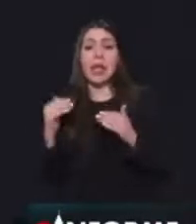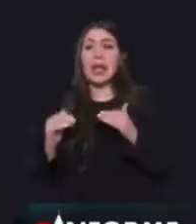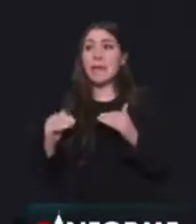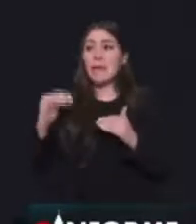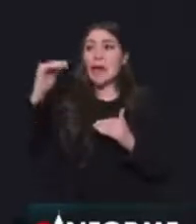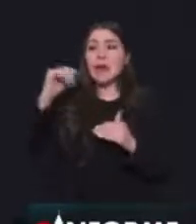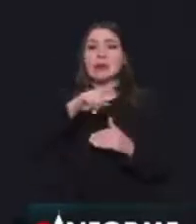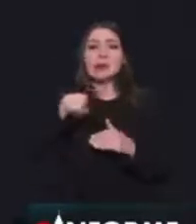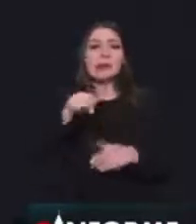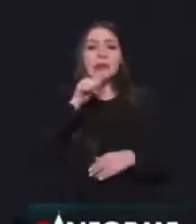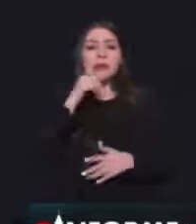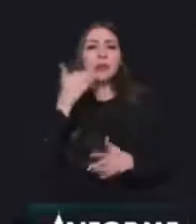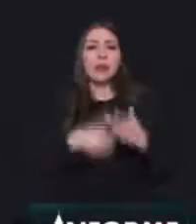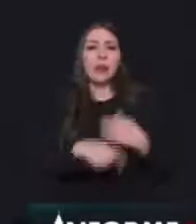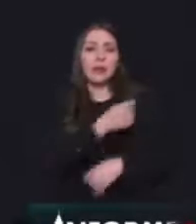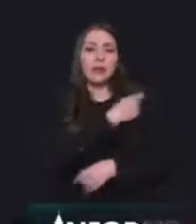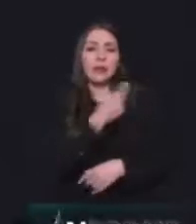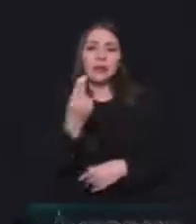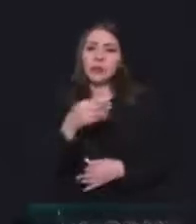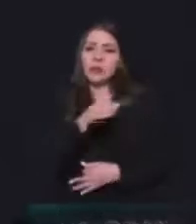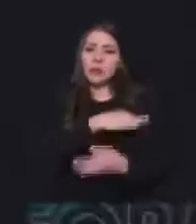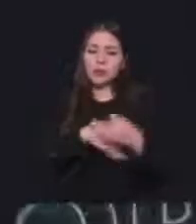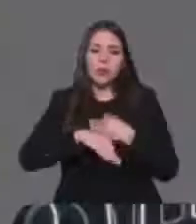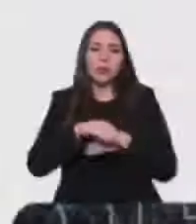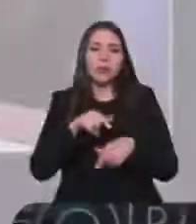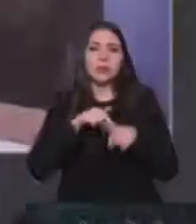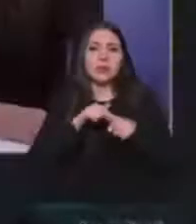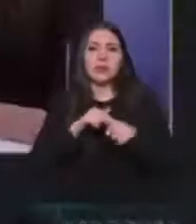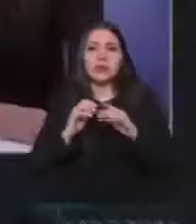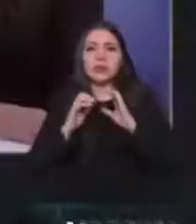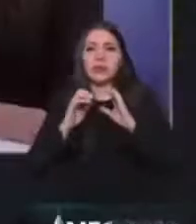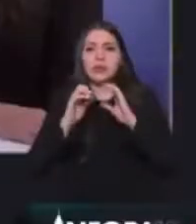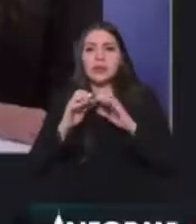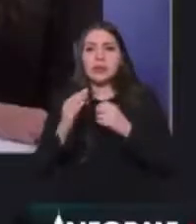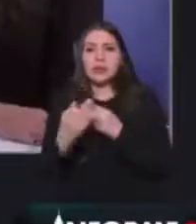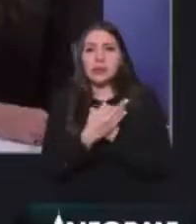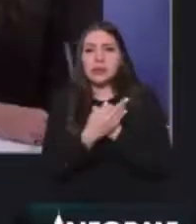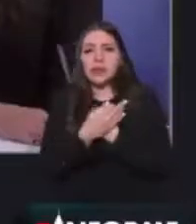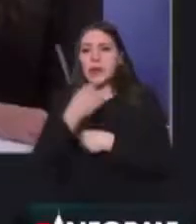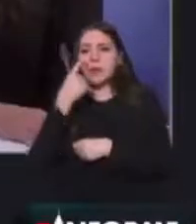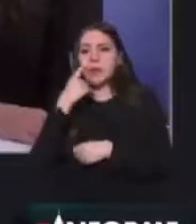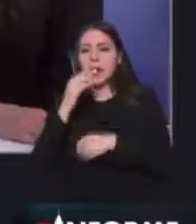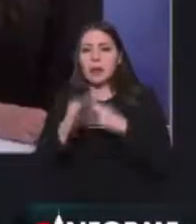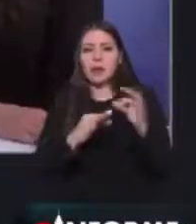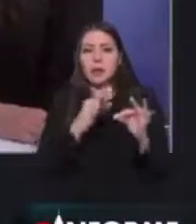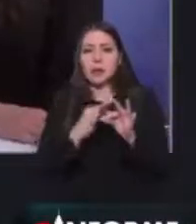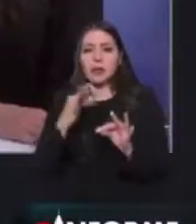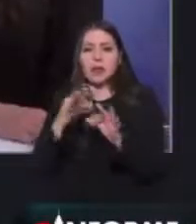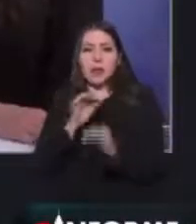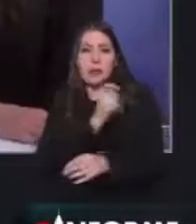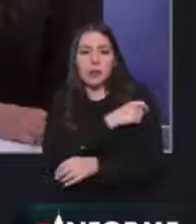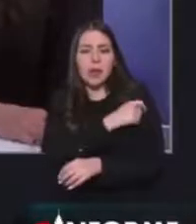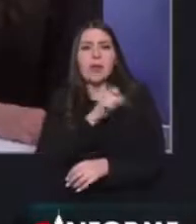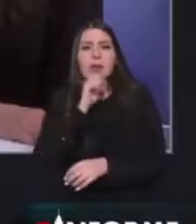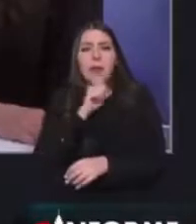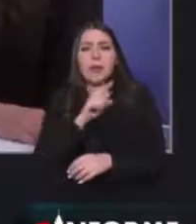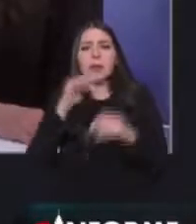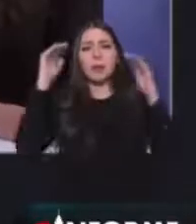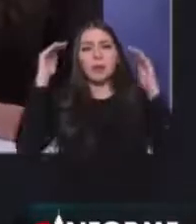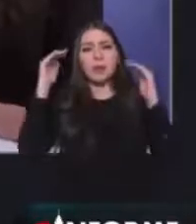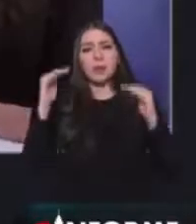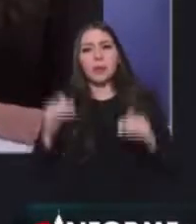todavía protegernos entre todos para que se completen los esquemas, pero además para que siga